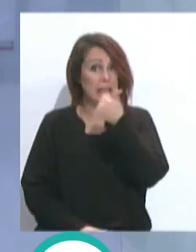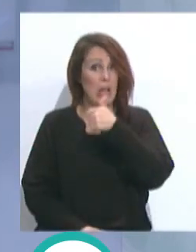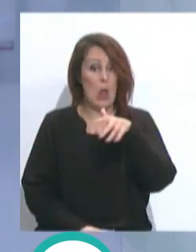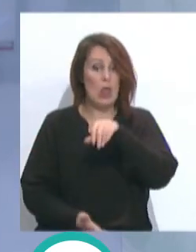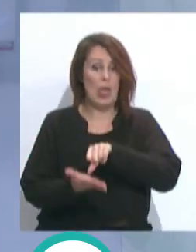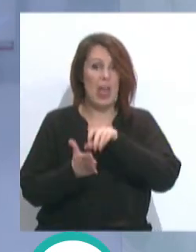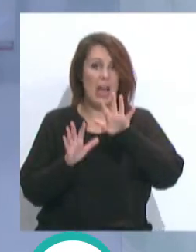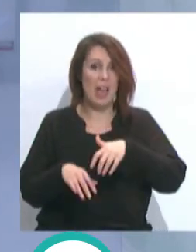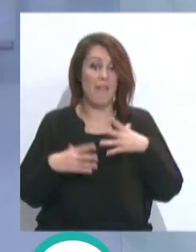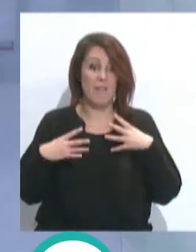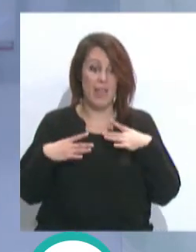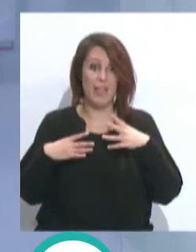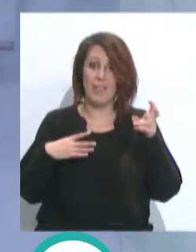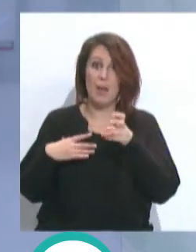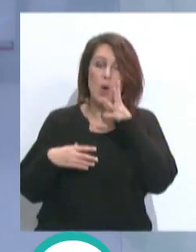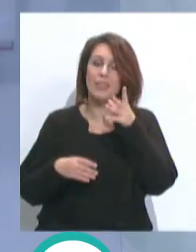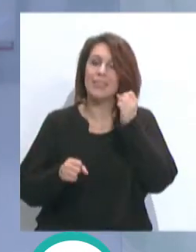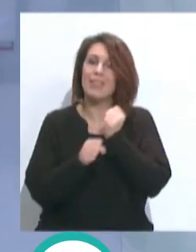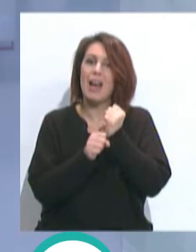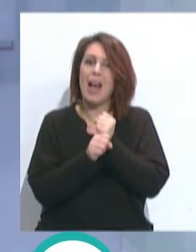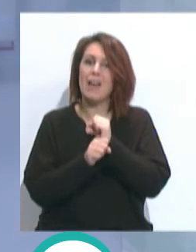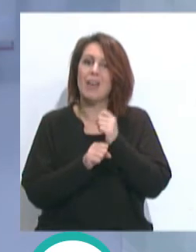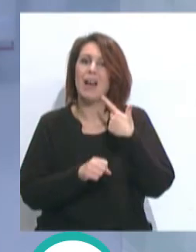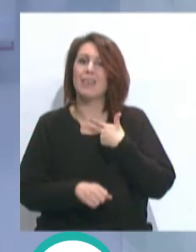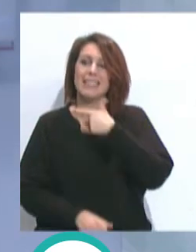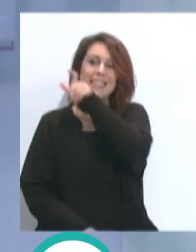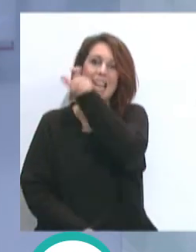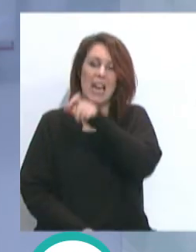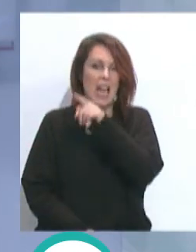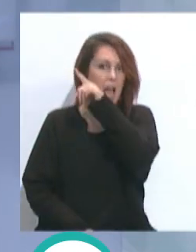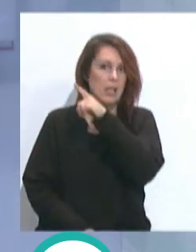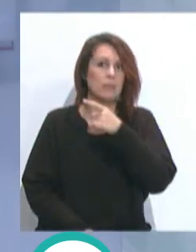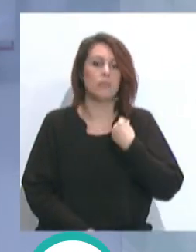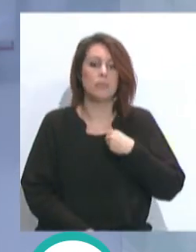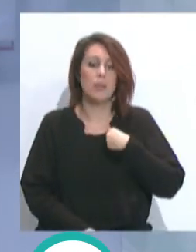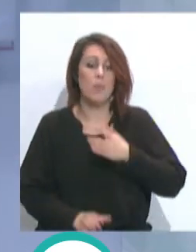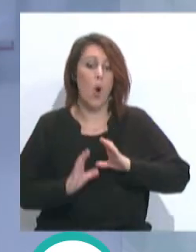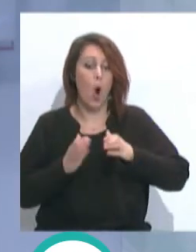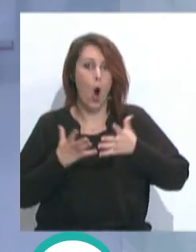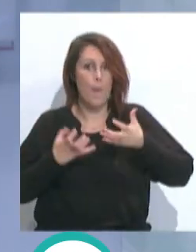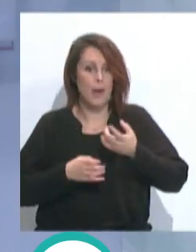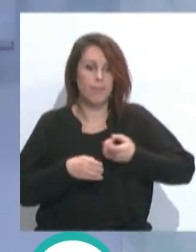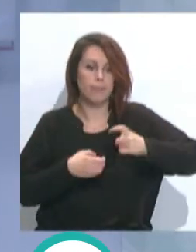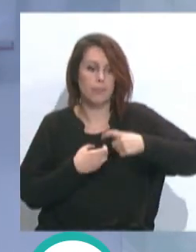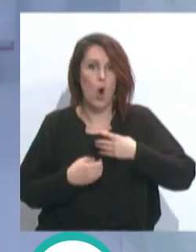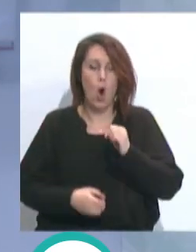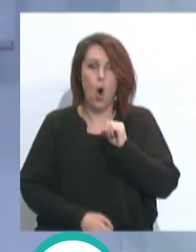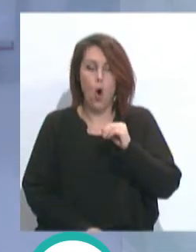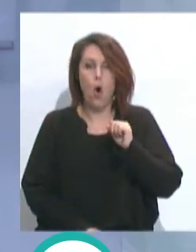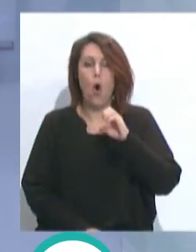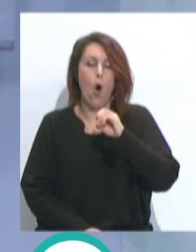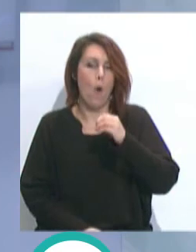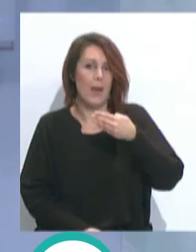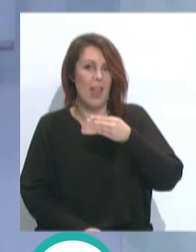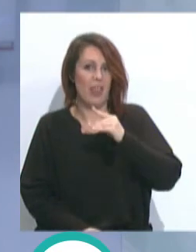en la ciudad gaditana de vacaciones, ya que trabajaba en Florencia. El joven ha formado parte de comparsas como Obedece Animal, Monstruos o